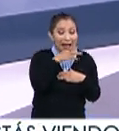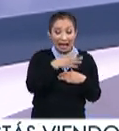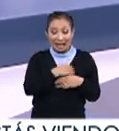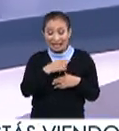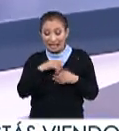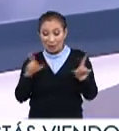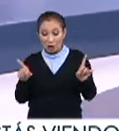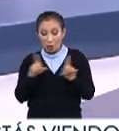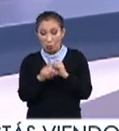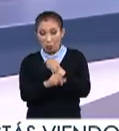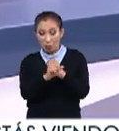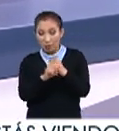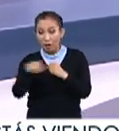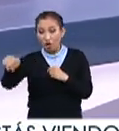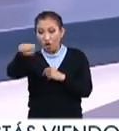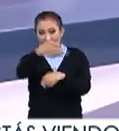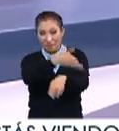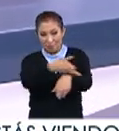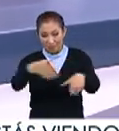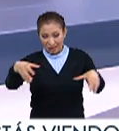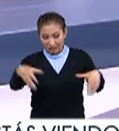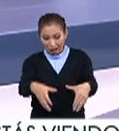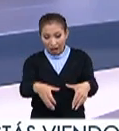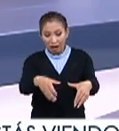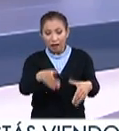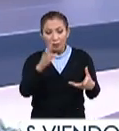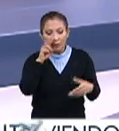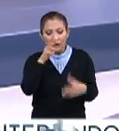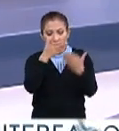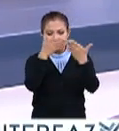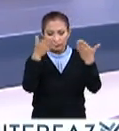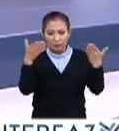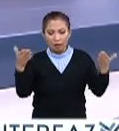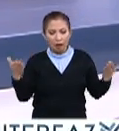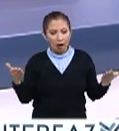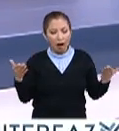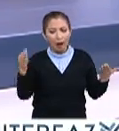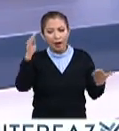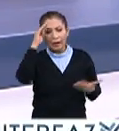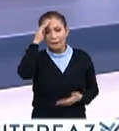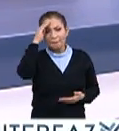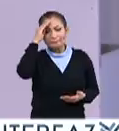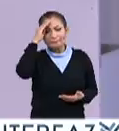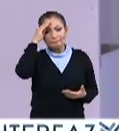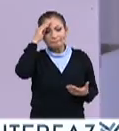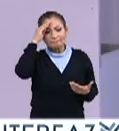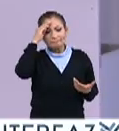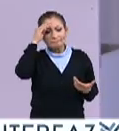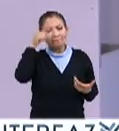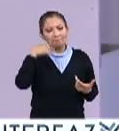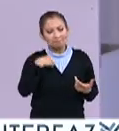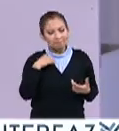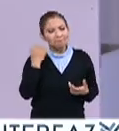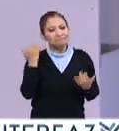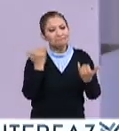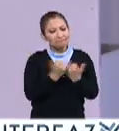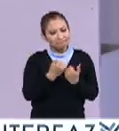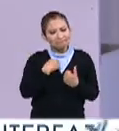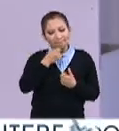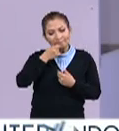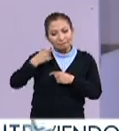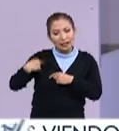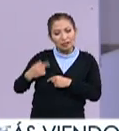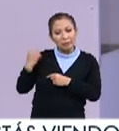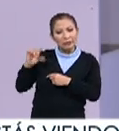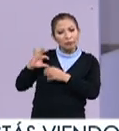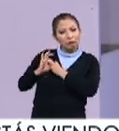el hijo, el resto de la familia, te deja ver cosas que te hacen pensar en que uno va arrastrando la infancia sin